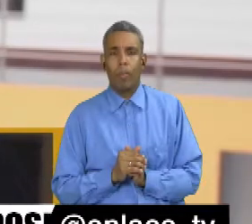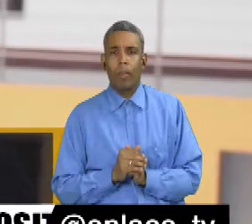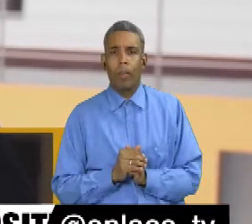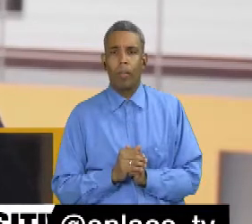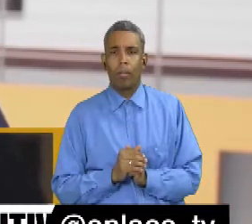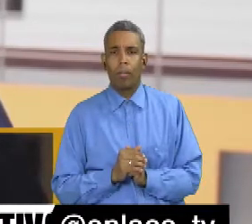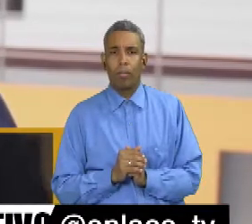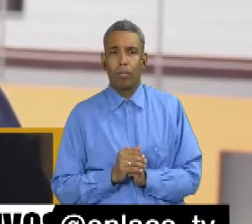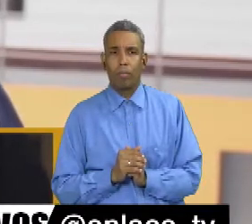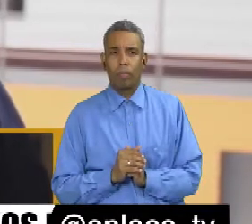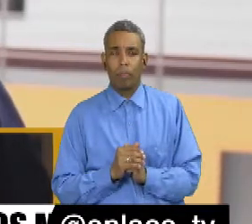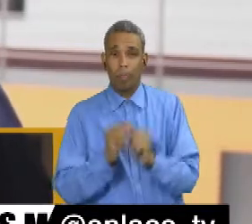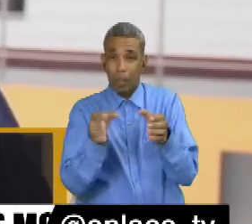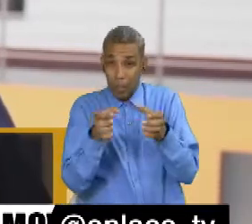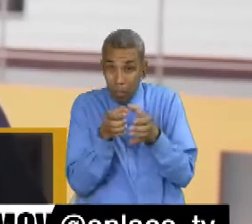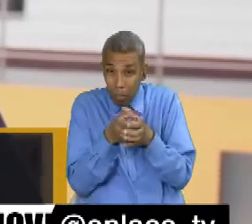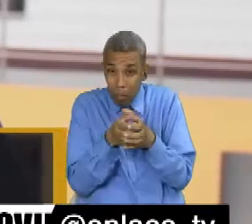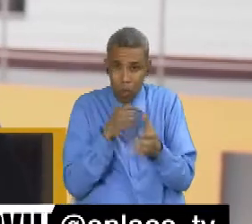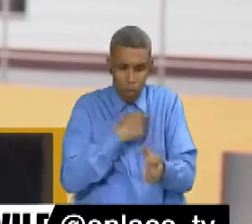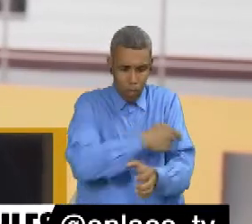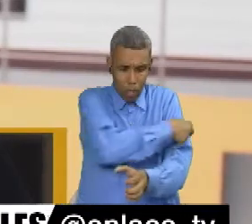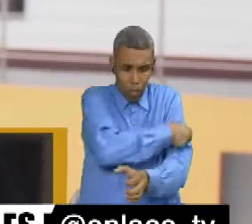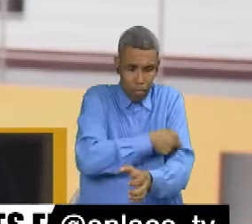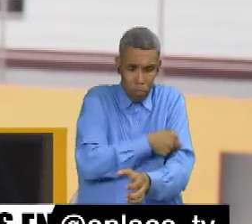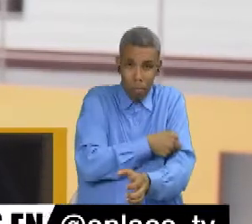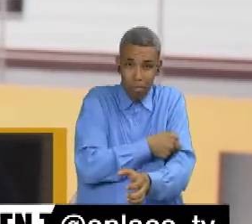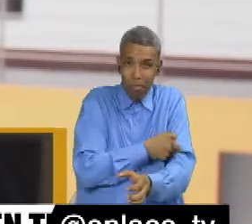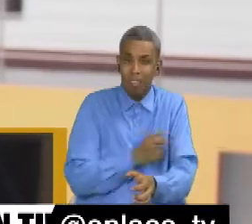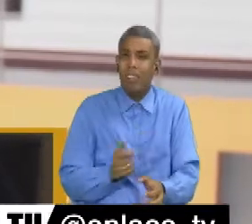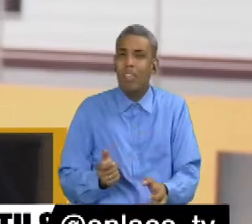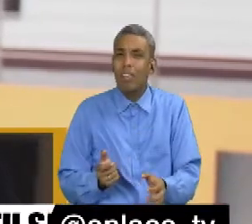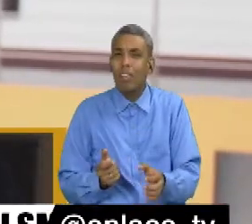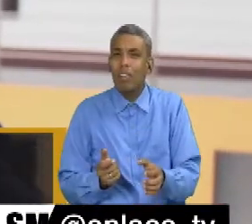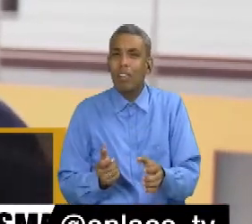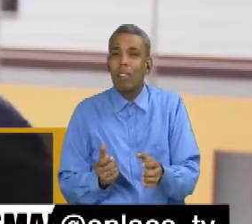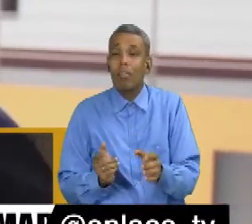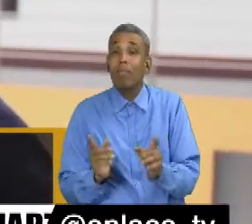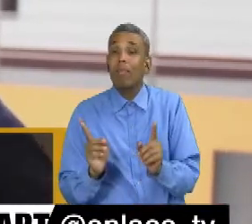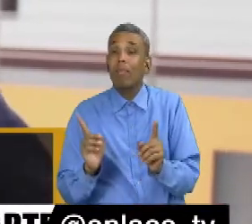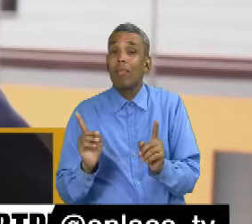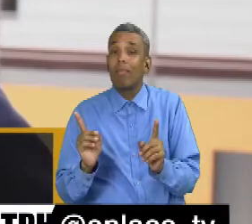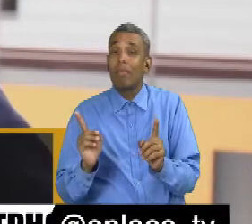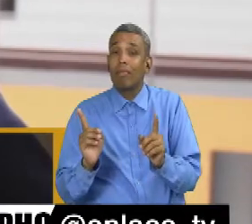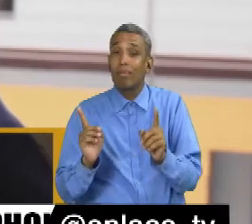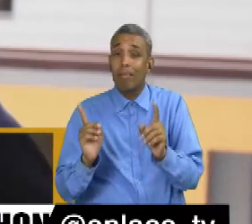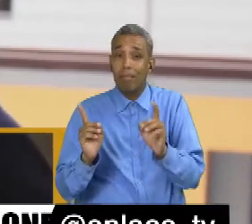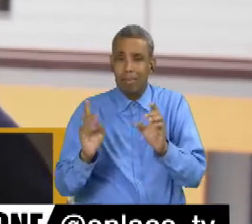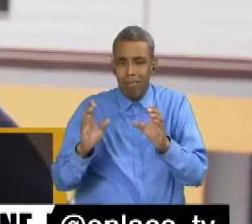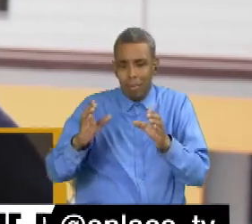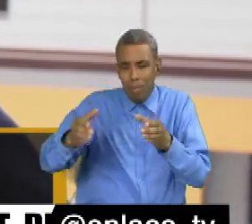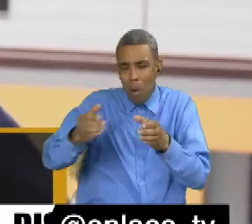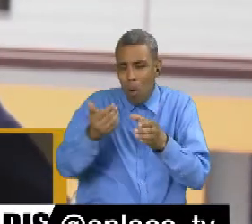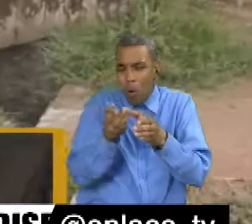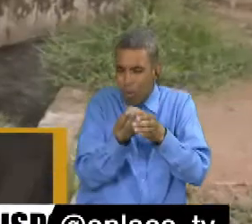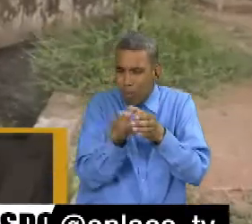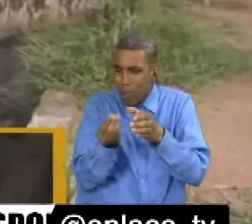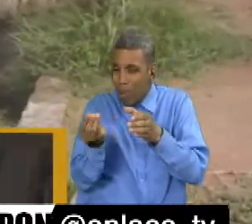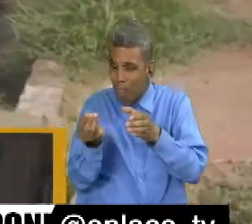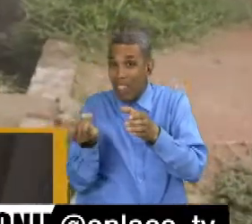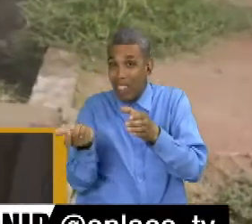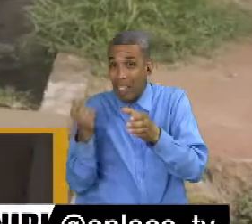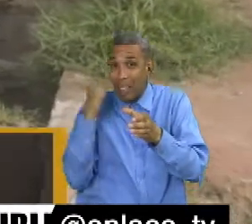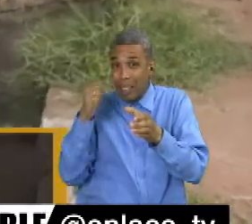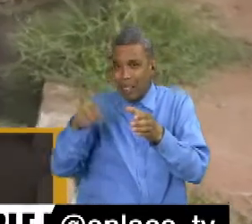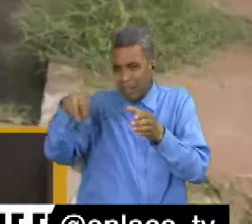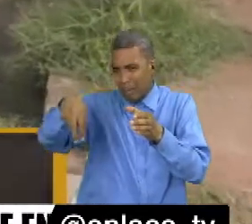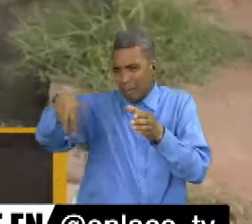dentro del Consejo Municipal de Gestión del Riesgo hace presencia dos delegados de las Juntas de Acción Comunal y de las JAL. Es de